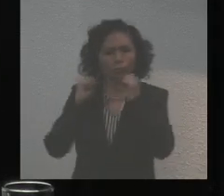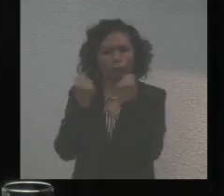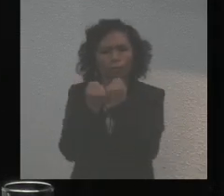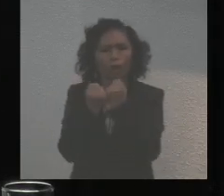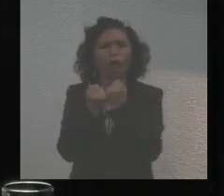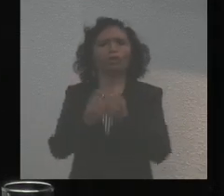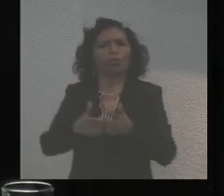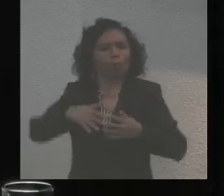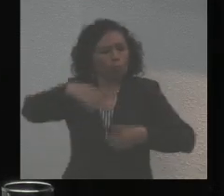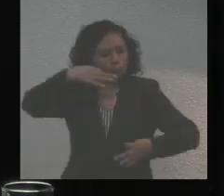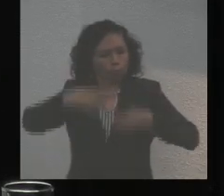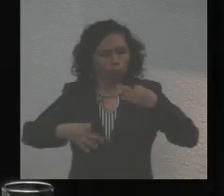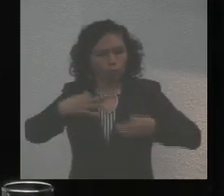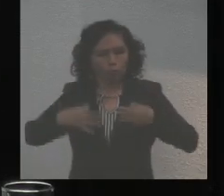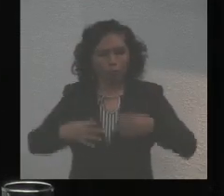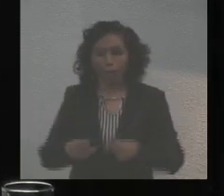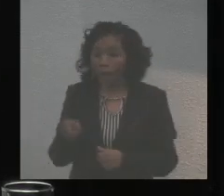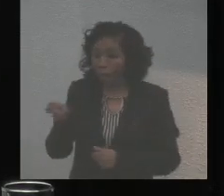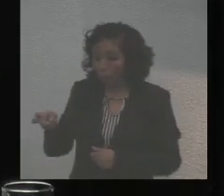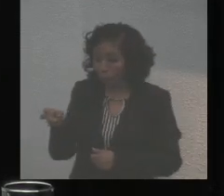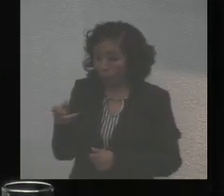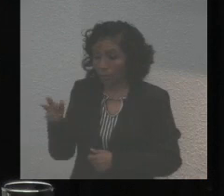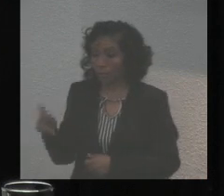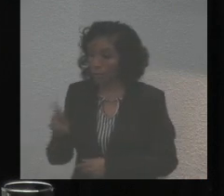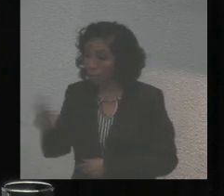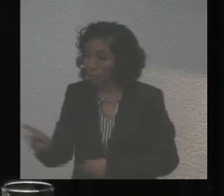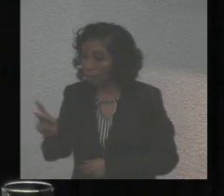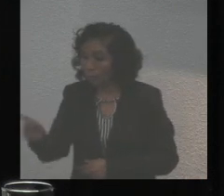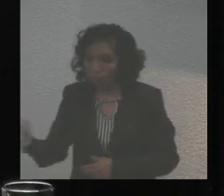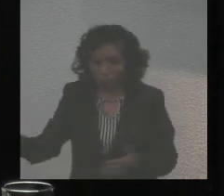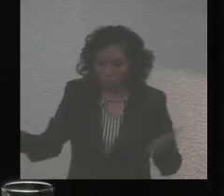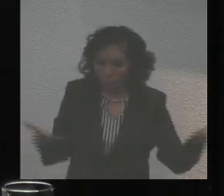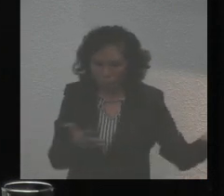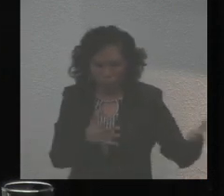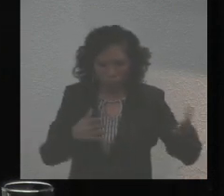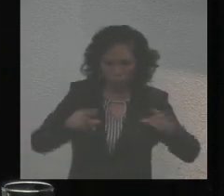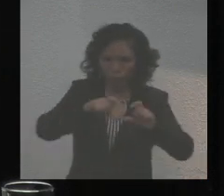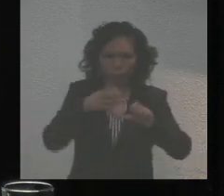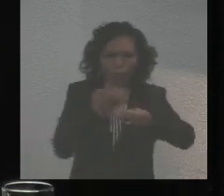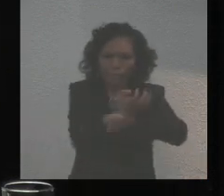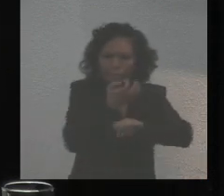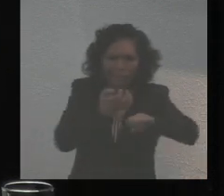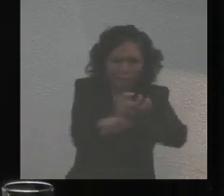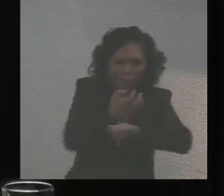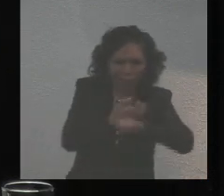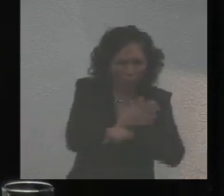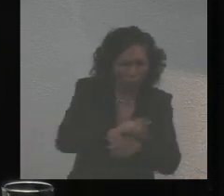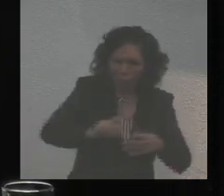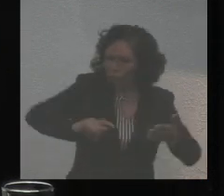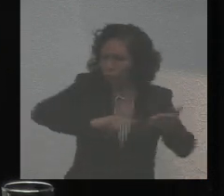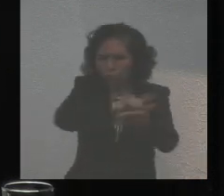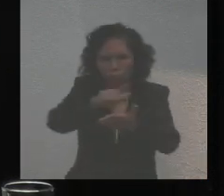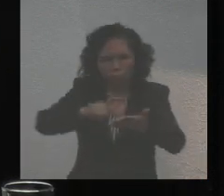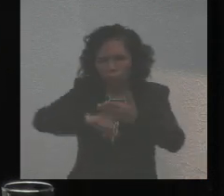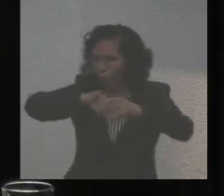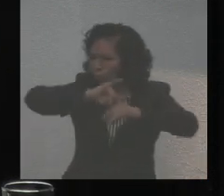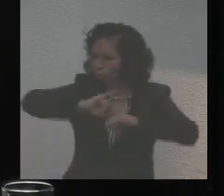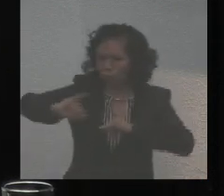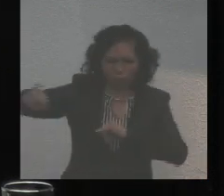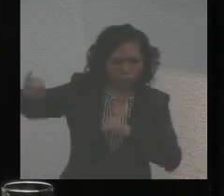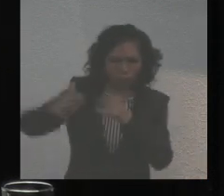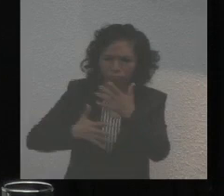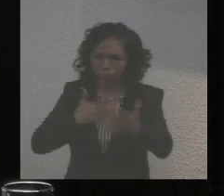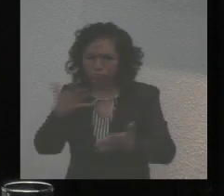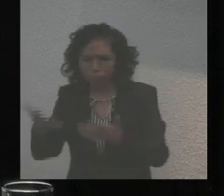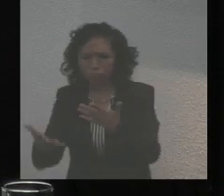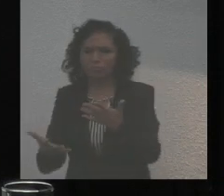Ese pueblo que hoy ve cómo el desarrollo entra en todos los rincones del Estado con las obras más importantes de este siglo, como